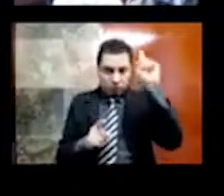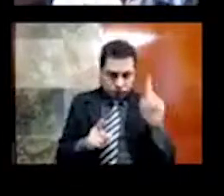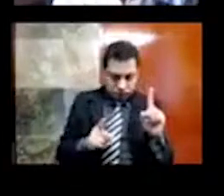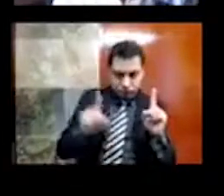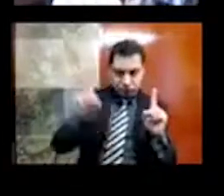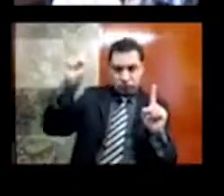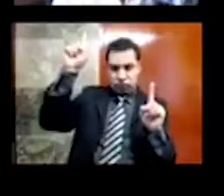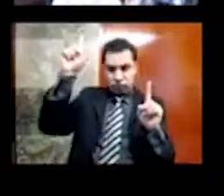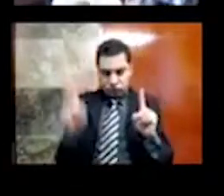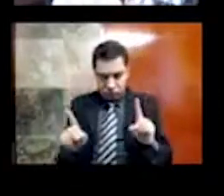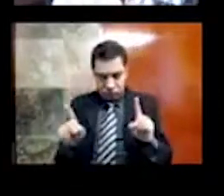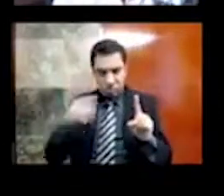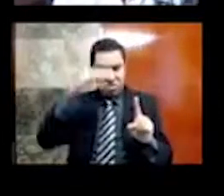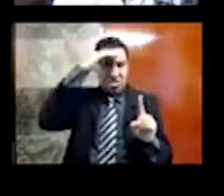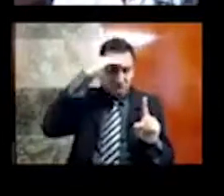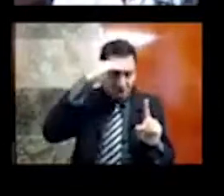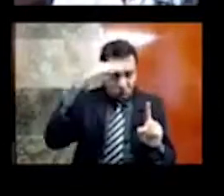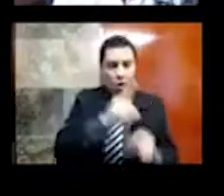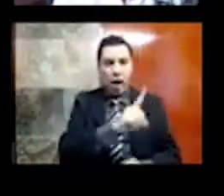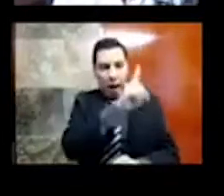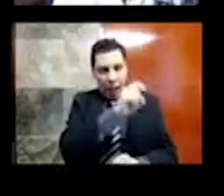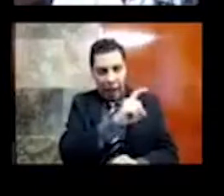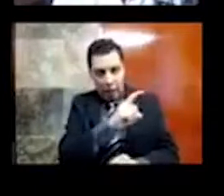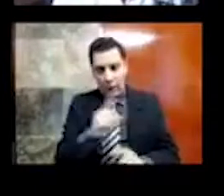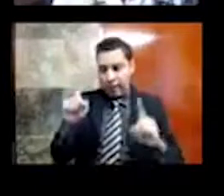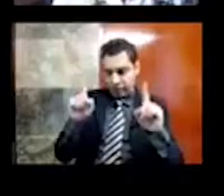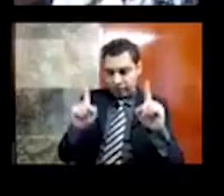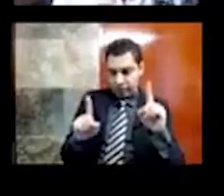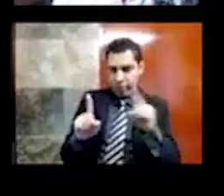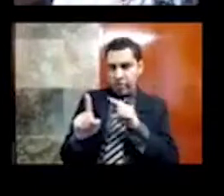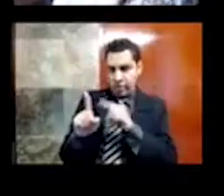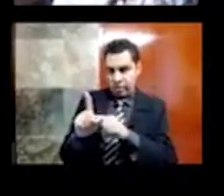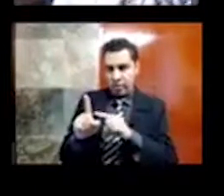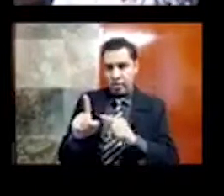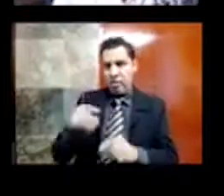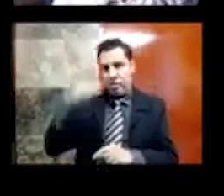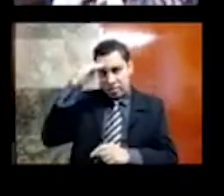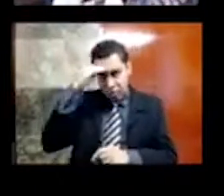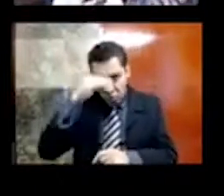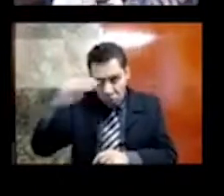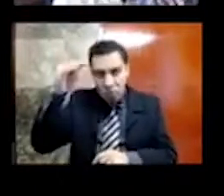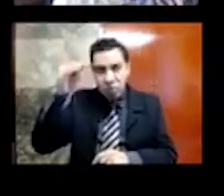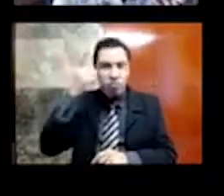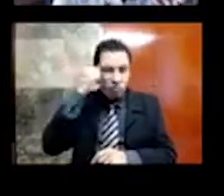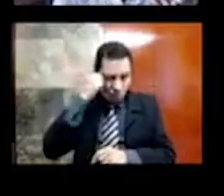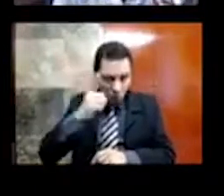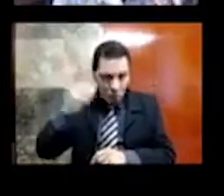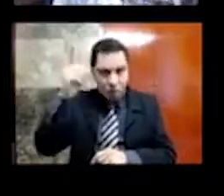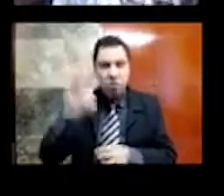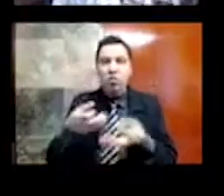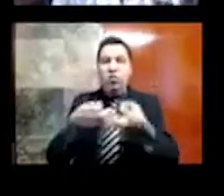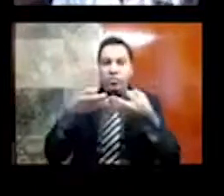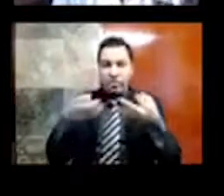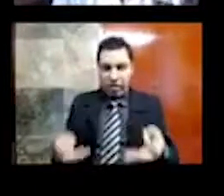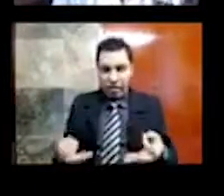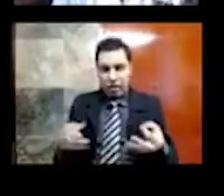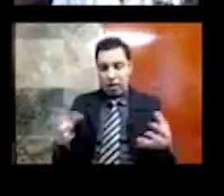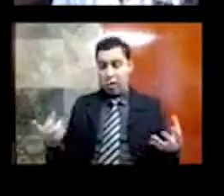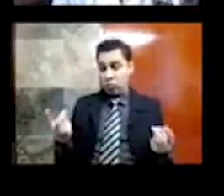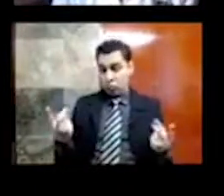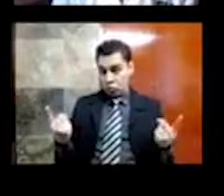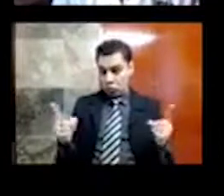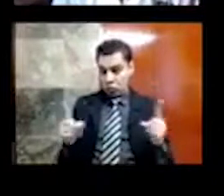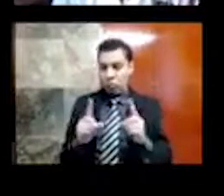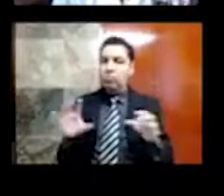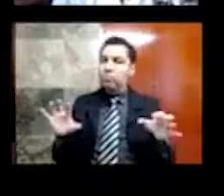señor de la tierra. Tienen que estar de buena los dos, porque el agua, sin agua no hay vida, sin tierra que caiga agua